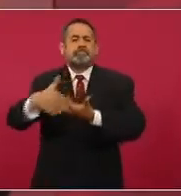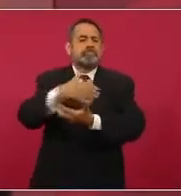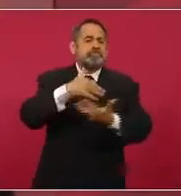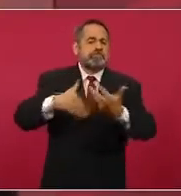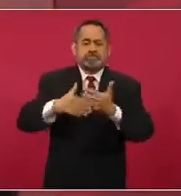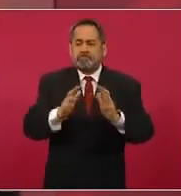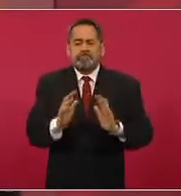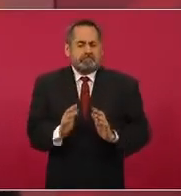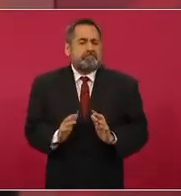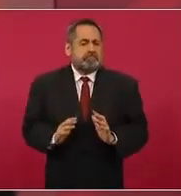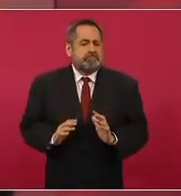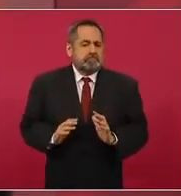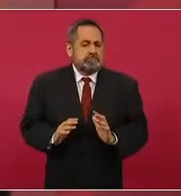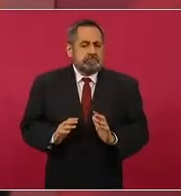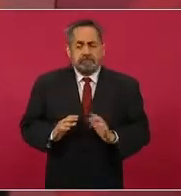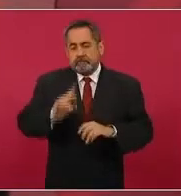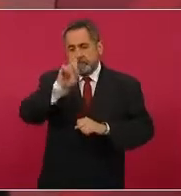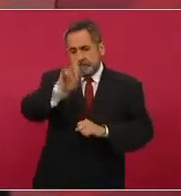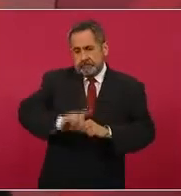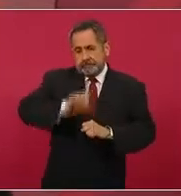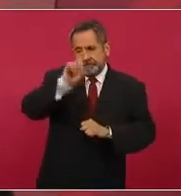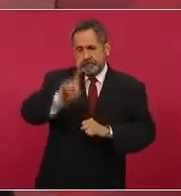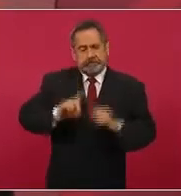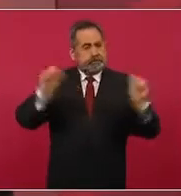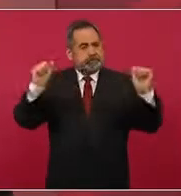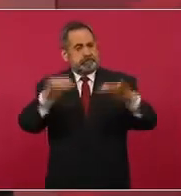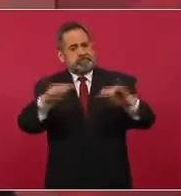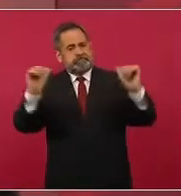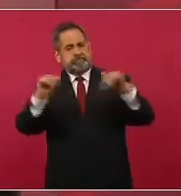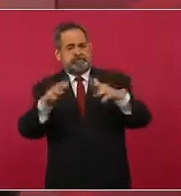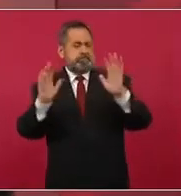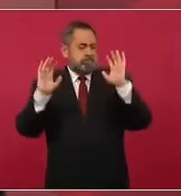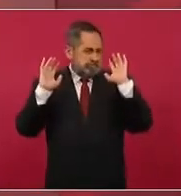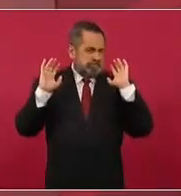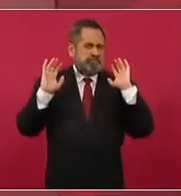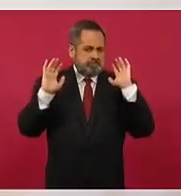los domingos. Ya ven que